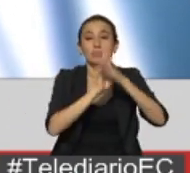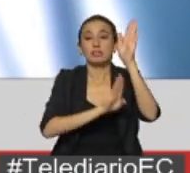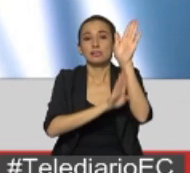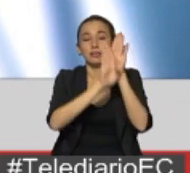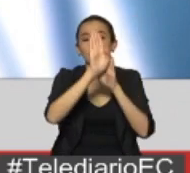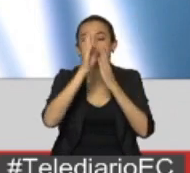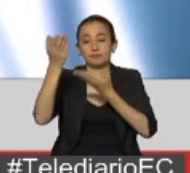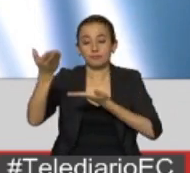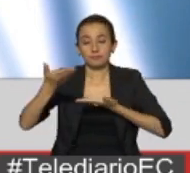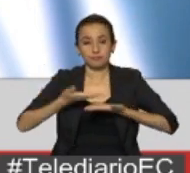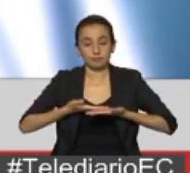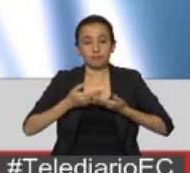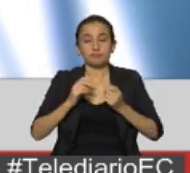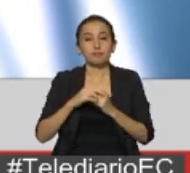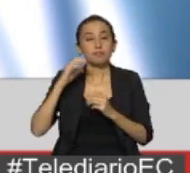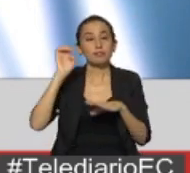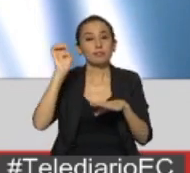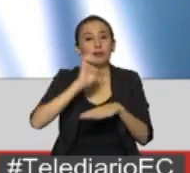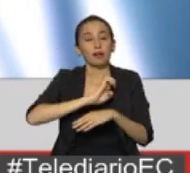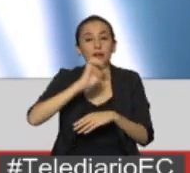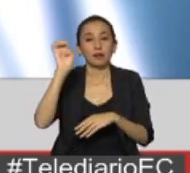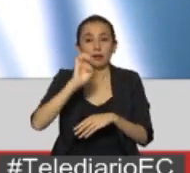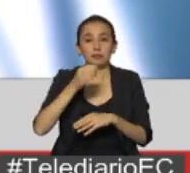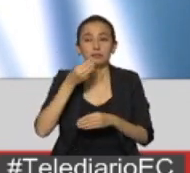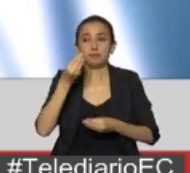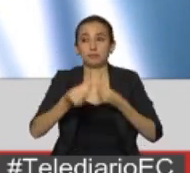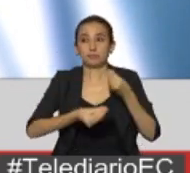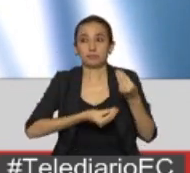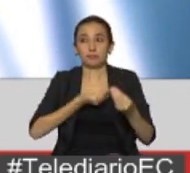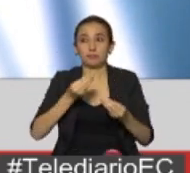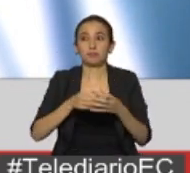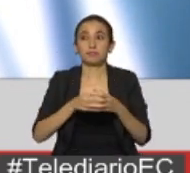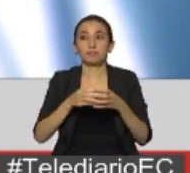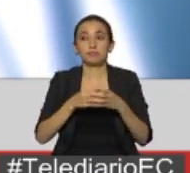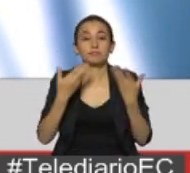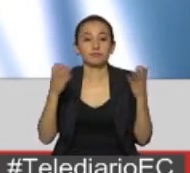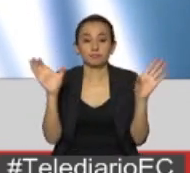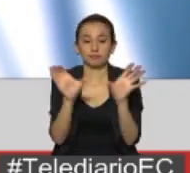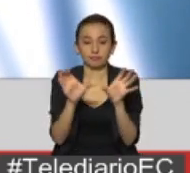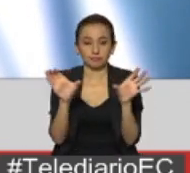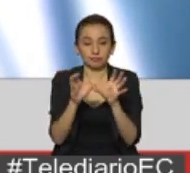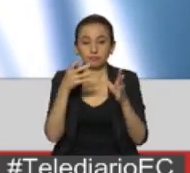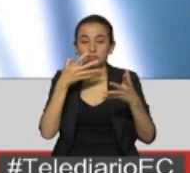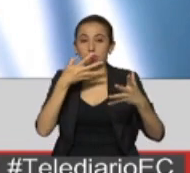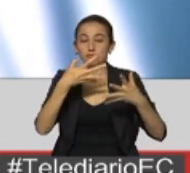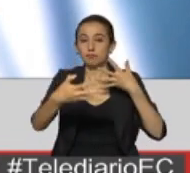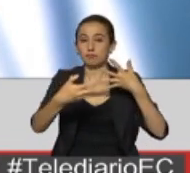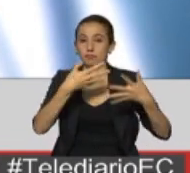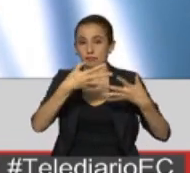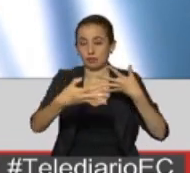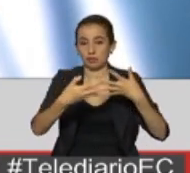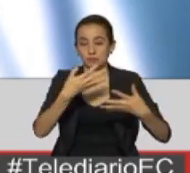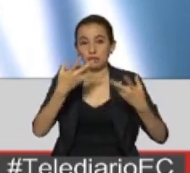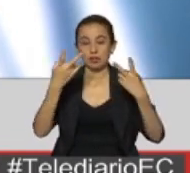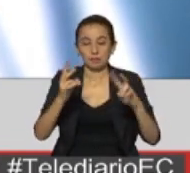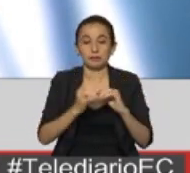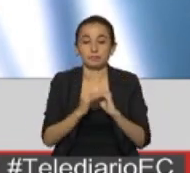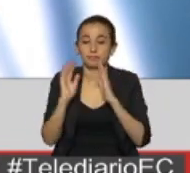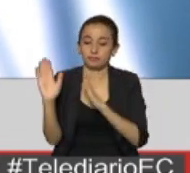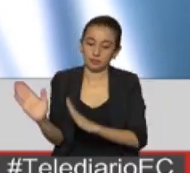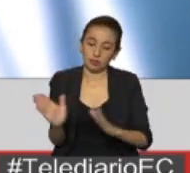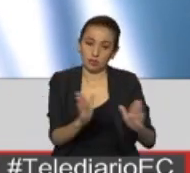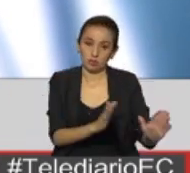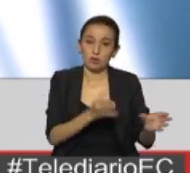en medida de tener una norma ya de certificación de transparencia y anticorrupción. Por otro lado,